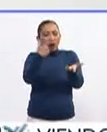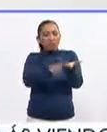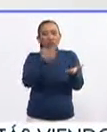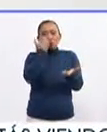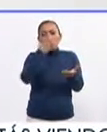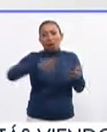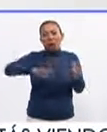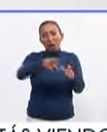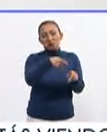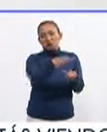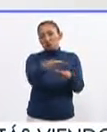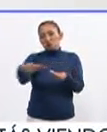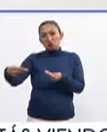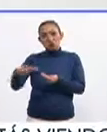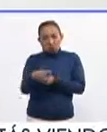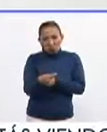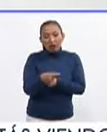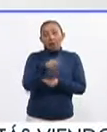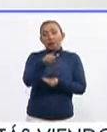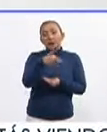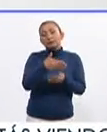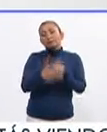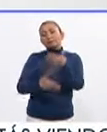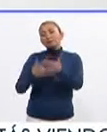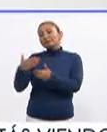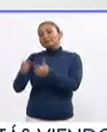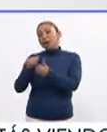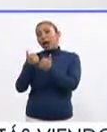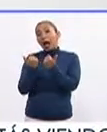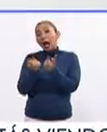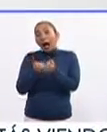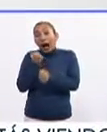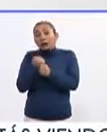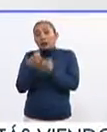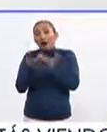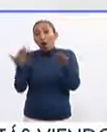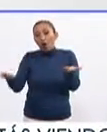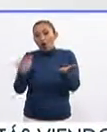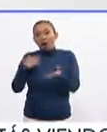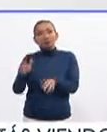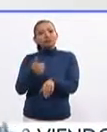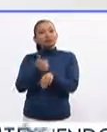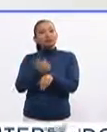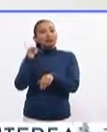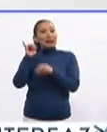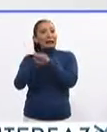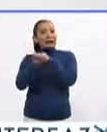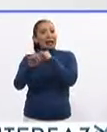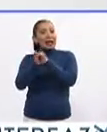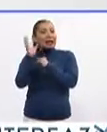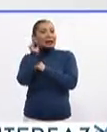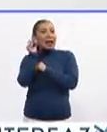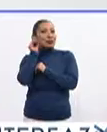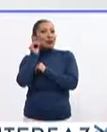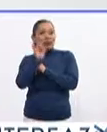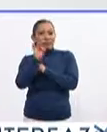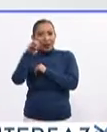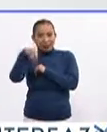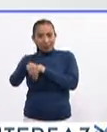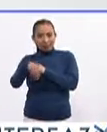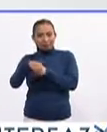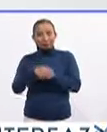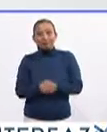en la escuela y pasados los años, hoy nos dan la oportunidad en una estación vía internet, Radial